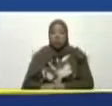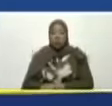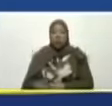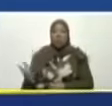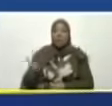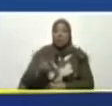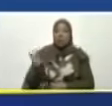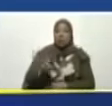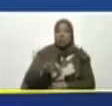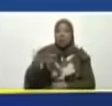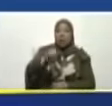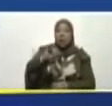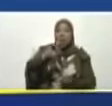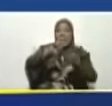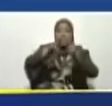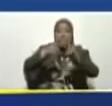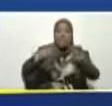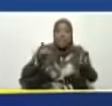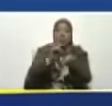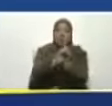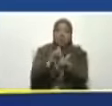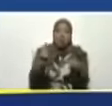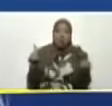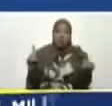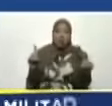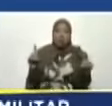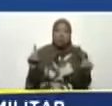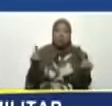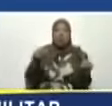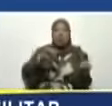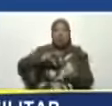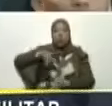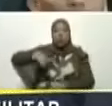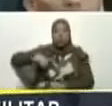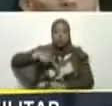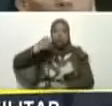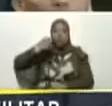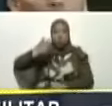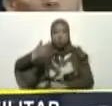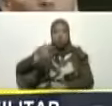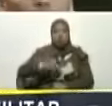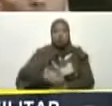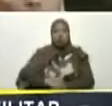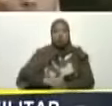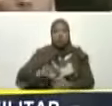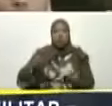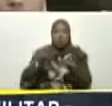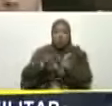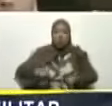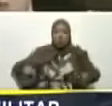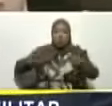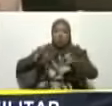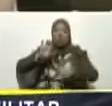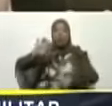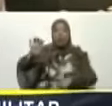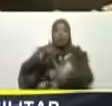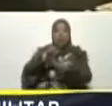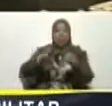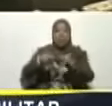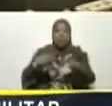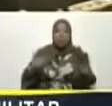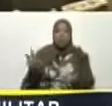Venezuela tiene paz y democracia por ustedes. Son el baluarte de la paz y la democracia del